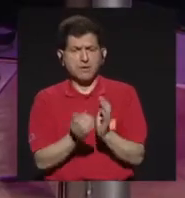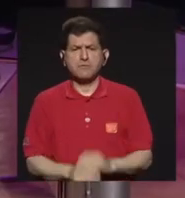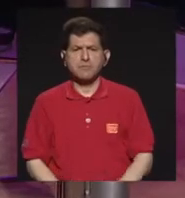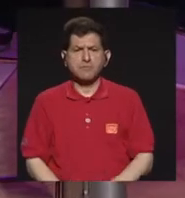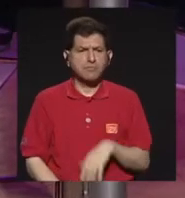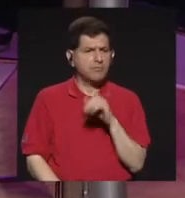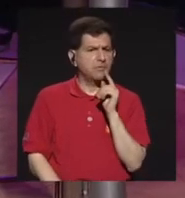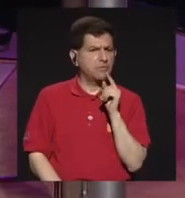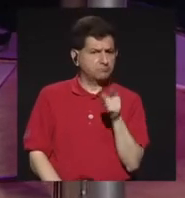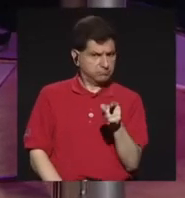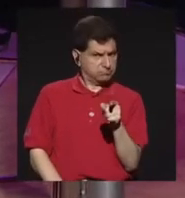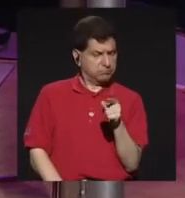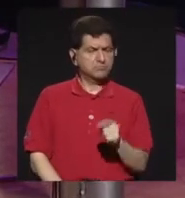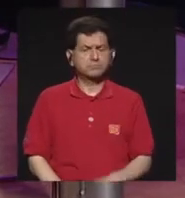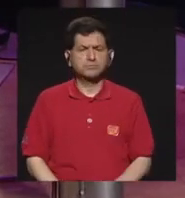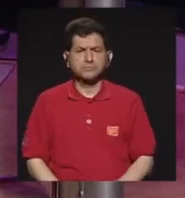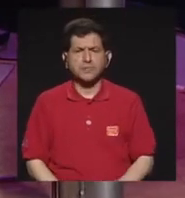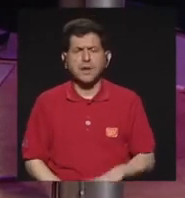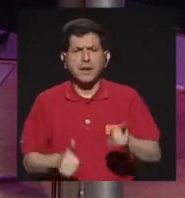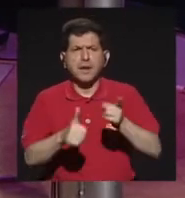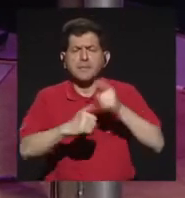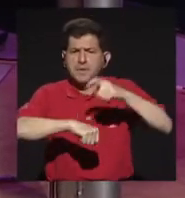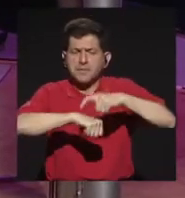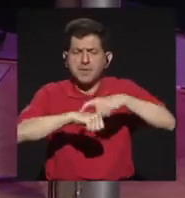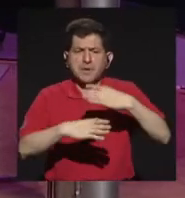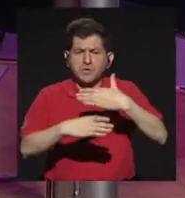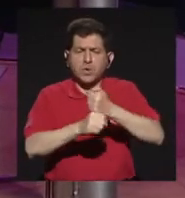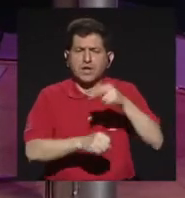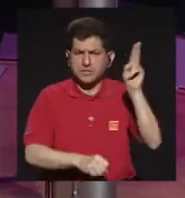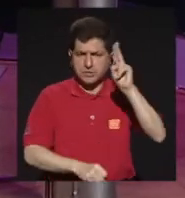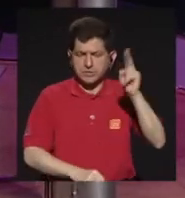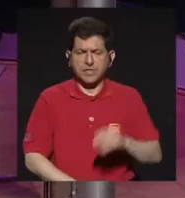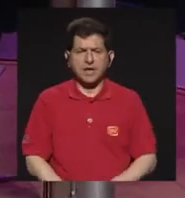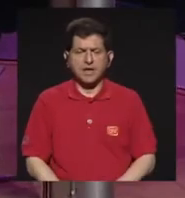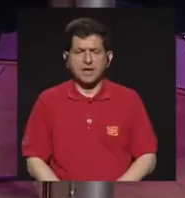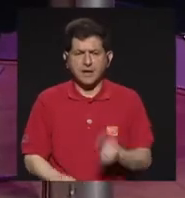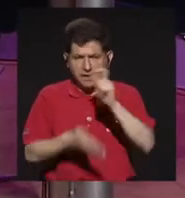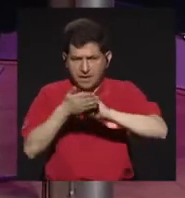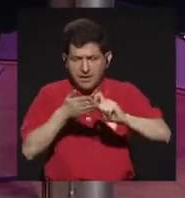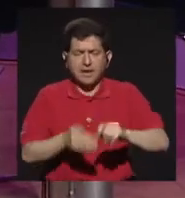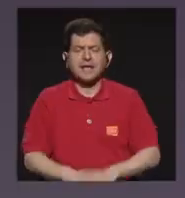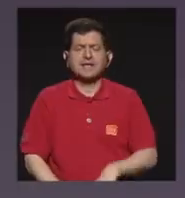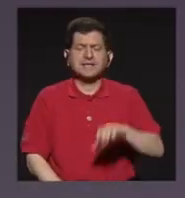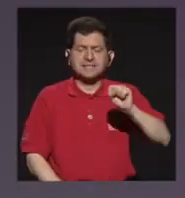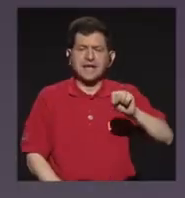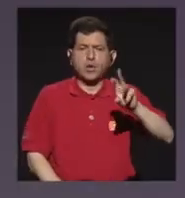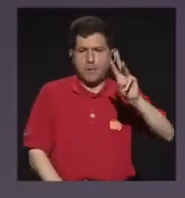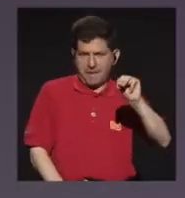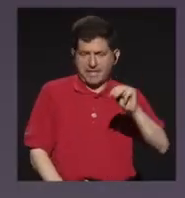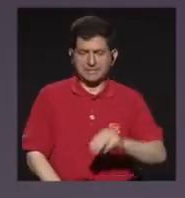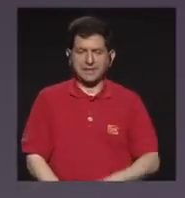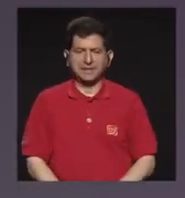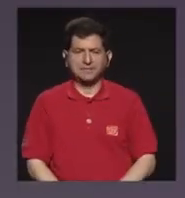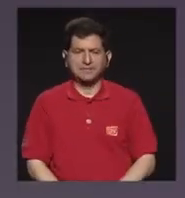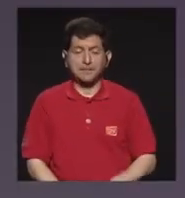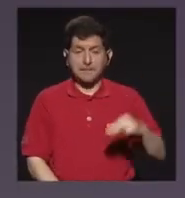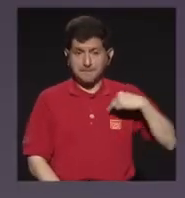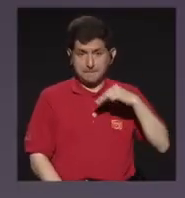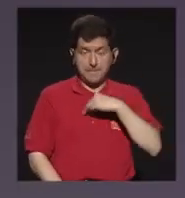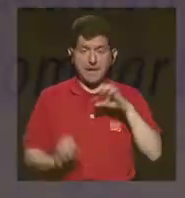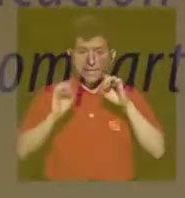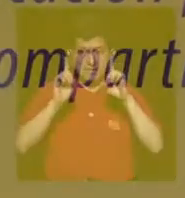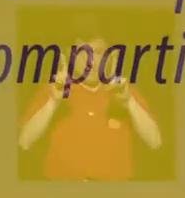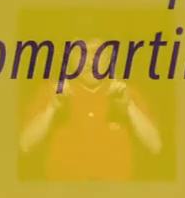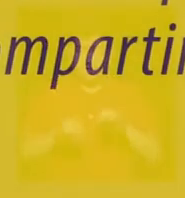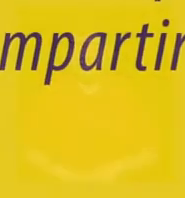se produjo inicialmente en Uruguay. El autor se llama Sergio Meresman, lo produjo el Ministerio de